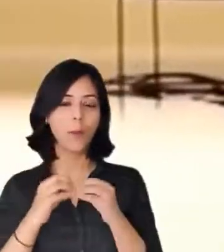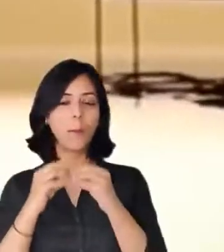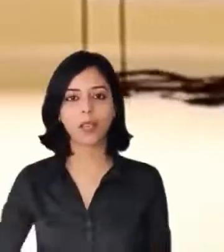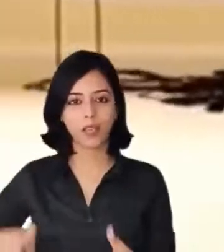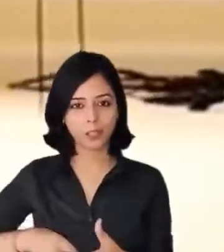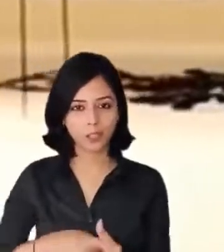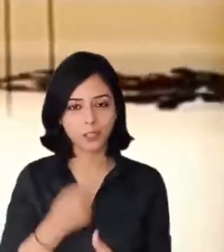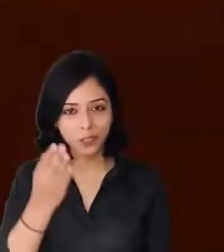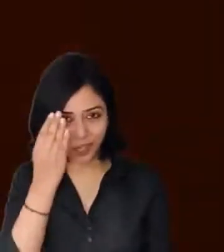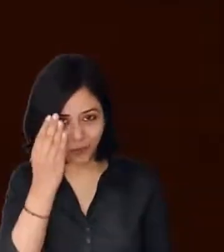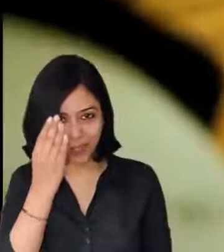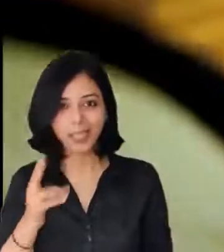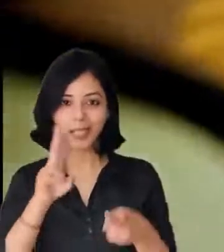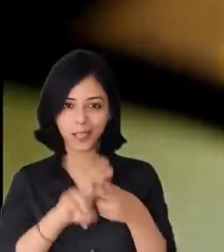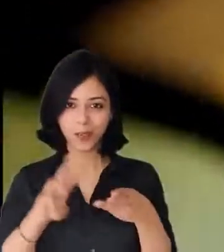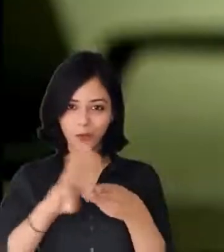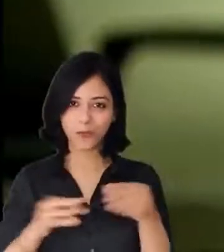policía.